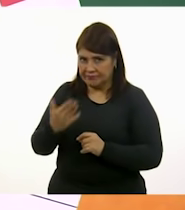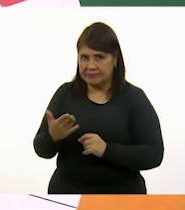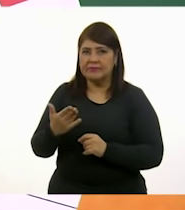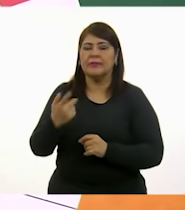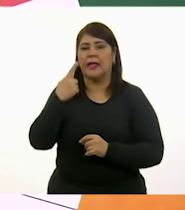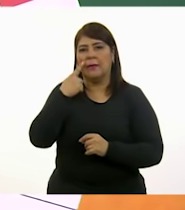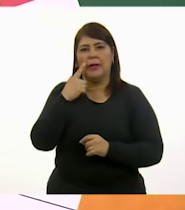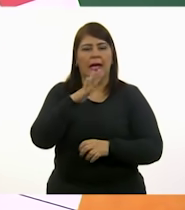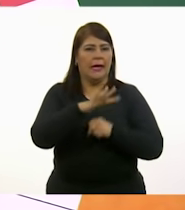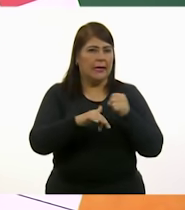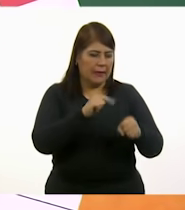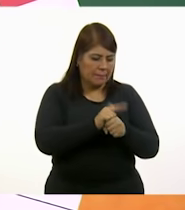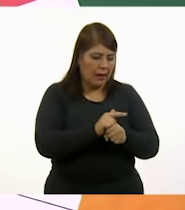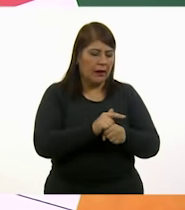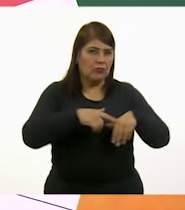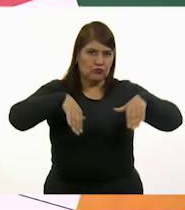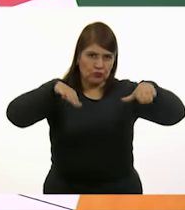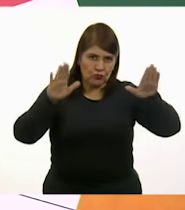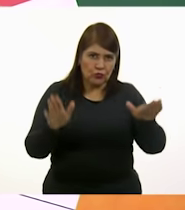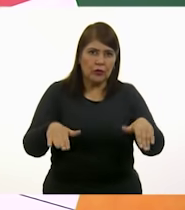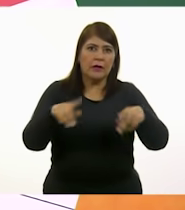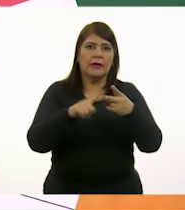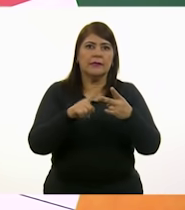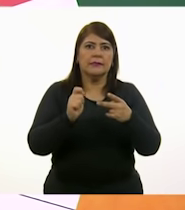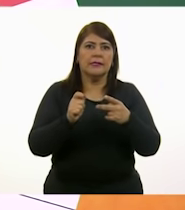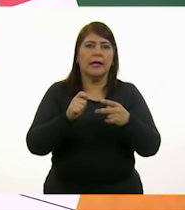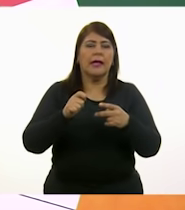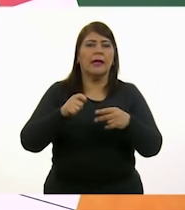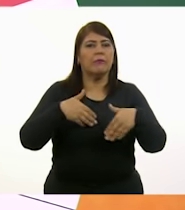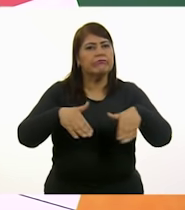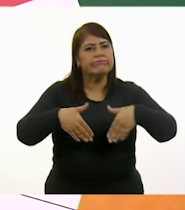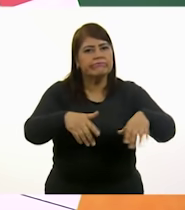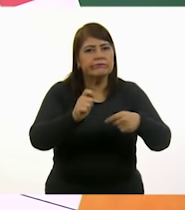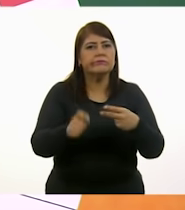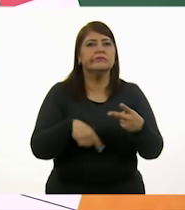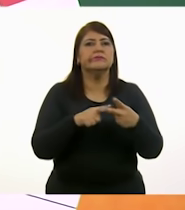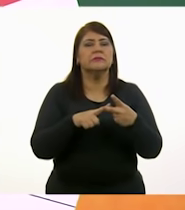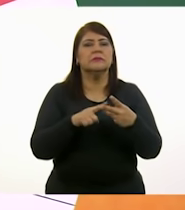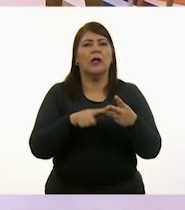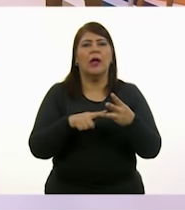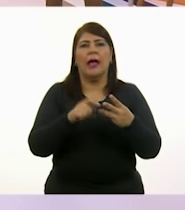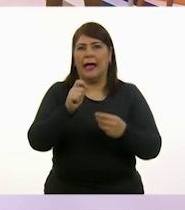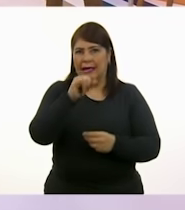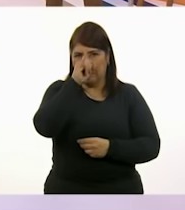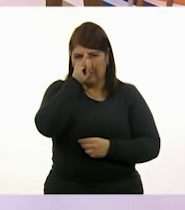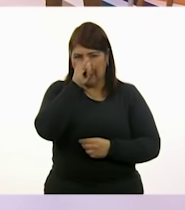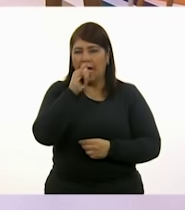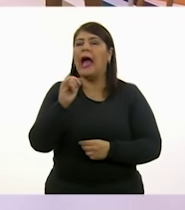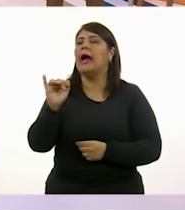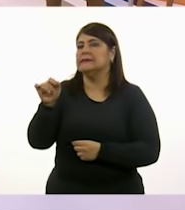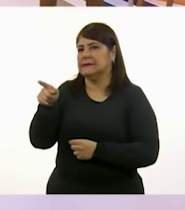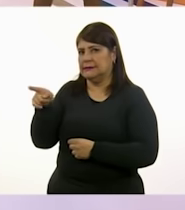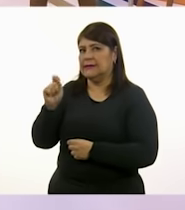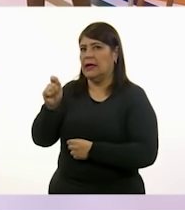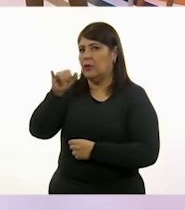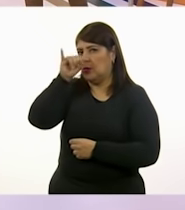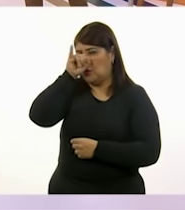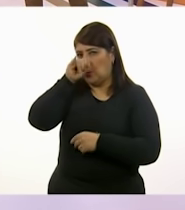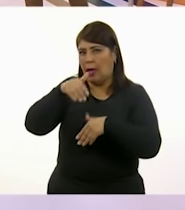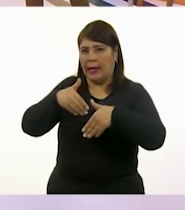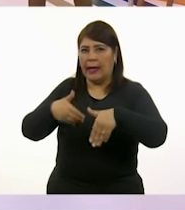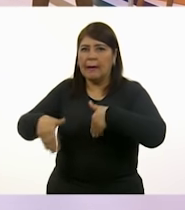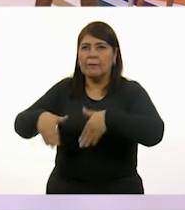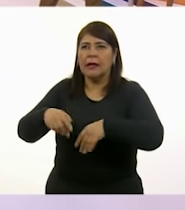vuelan, animales que caminan Tengo el rinoceronte que lo vimos hace rato Ah, ya sé dónde va, él camina Por favor,